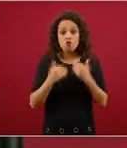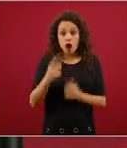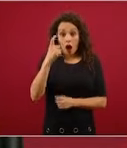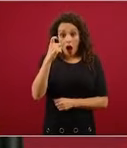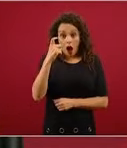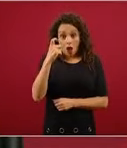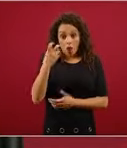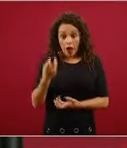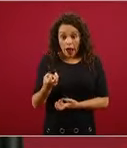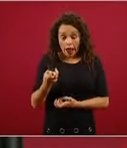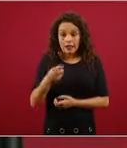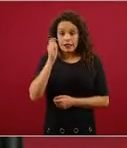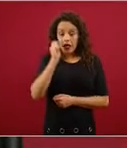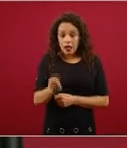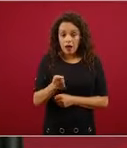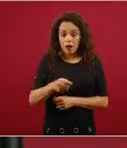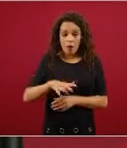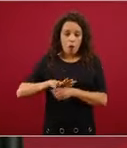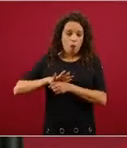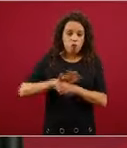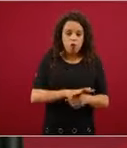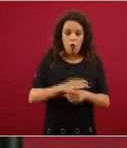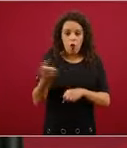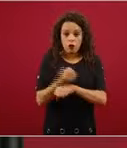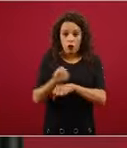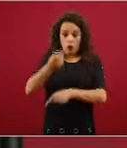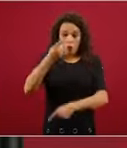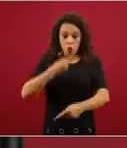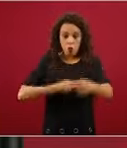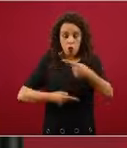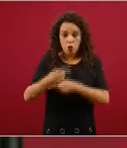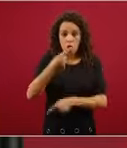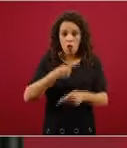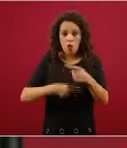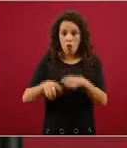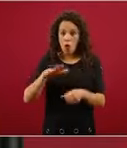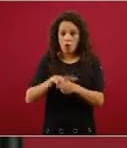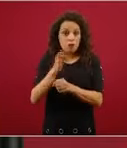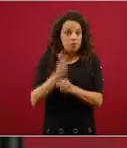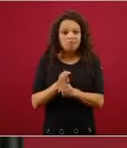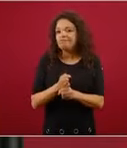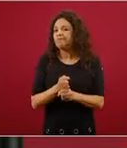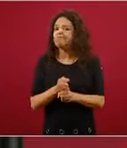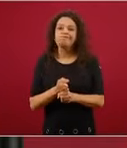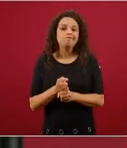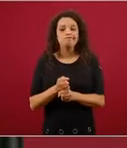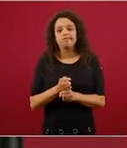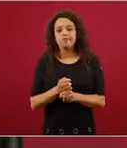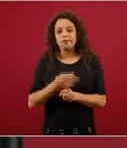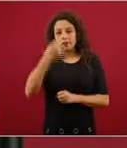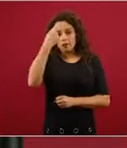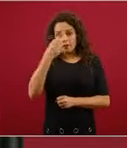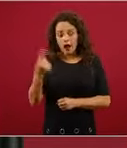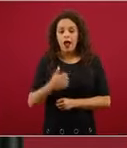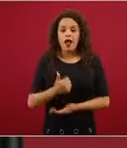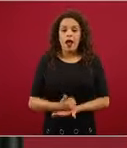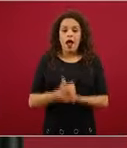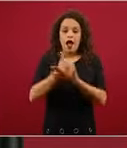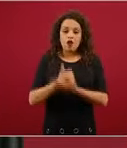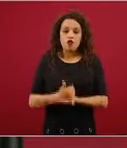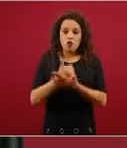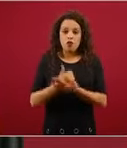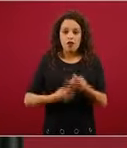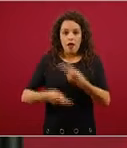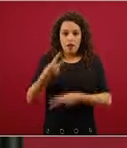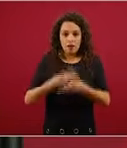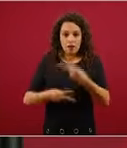que la presión sanguínea no sea la suficiente para dotar de oxígeno y